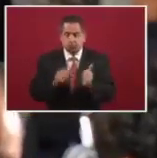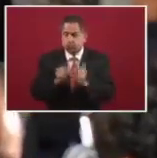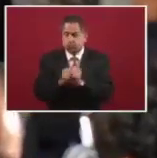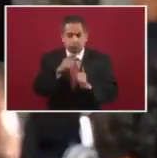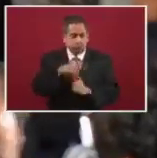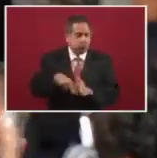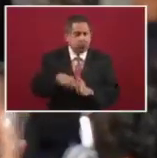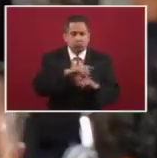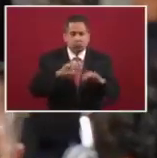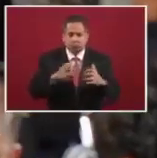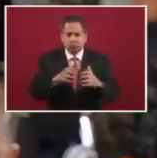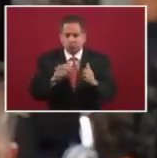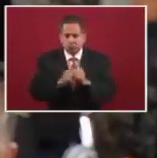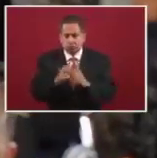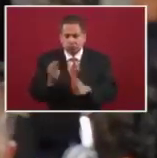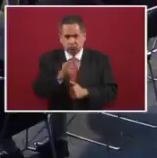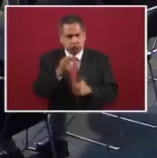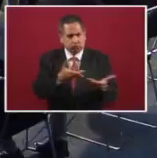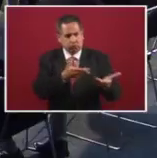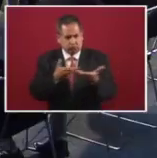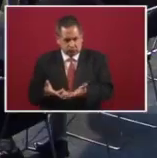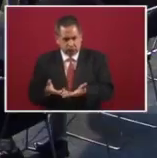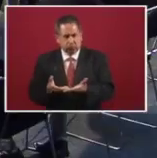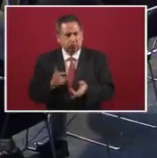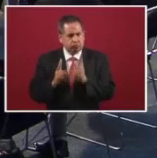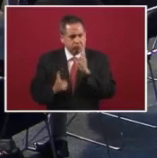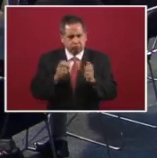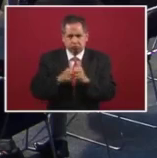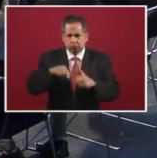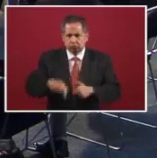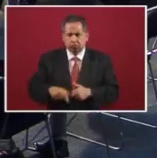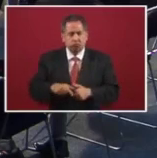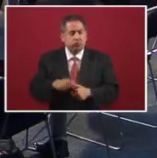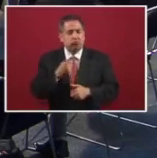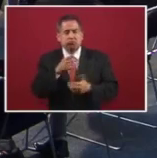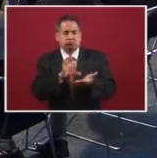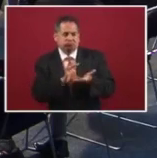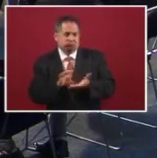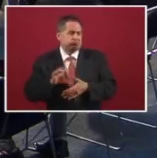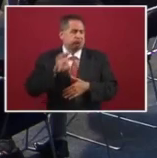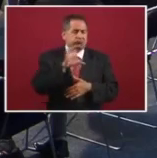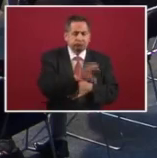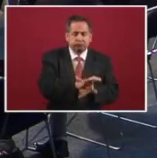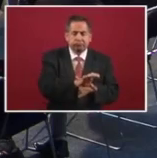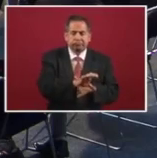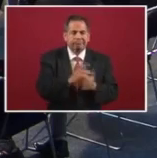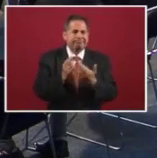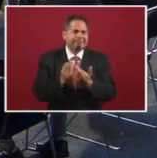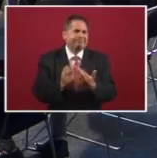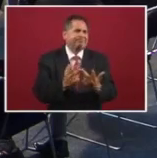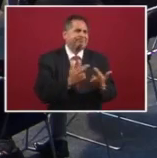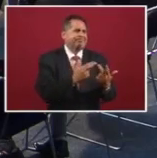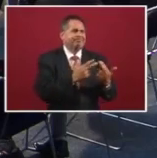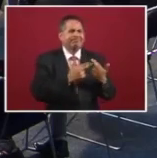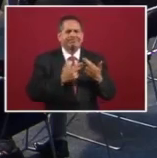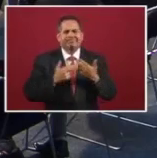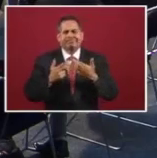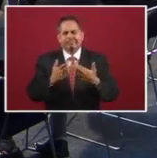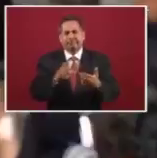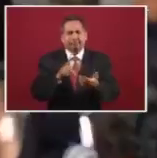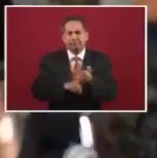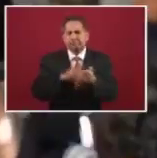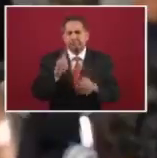ustedes, usted lo recibió aquí en el Palacio, que van a invertir. Pero es más el daño que hacen ambiental, como